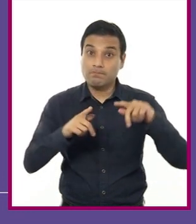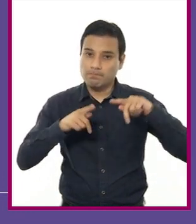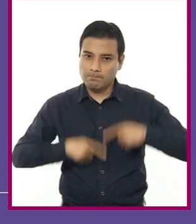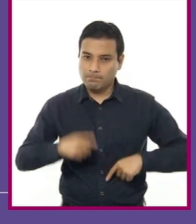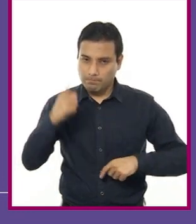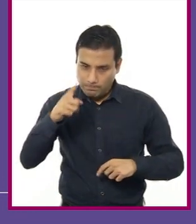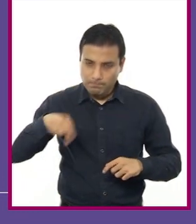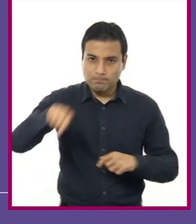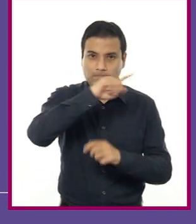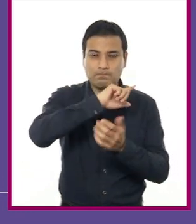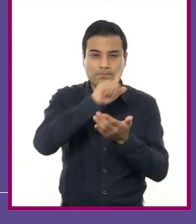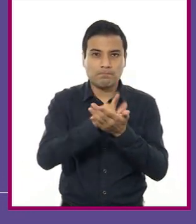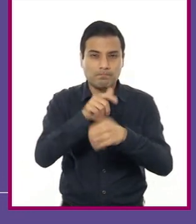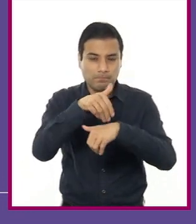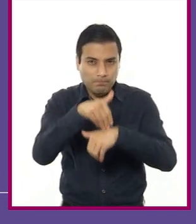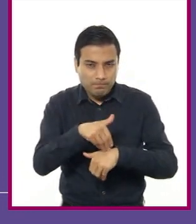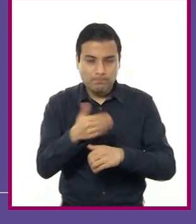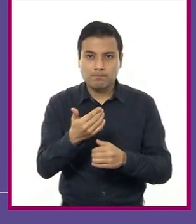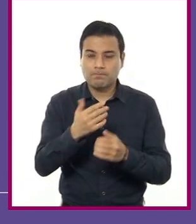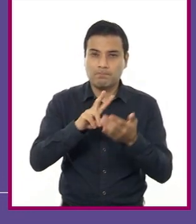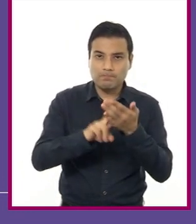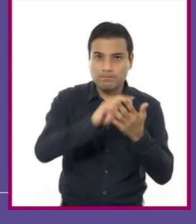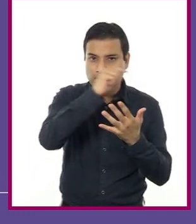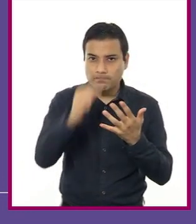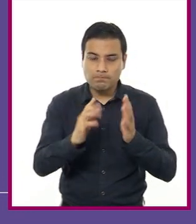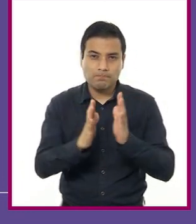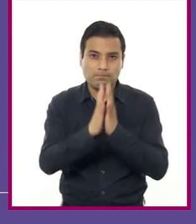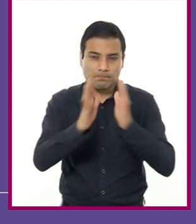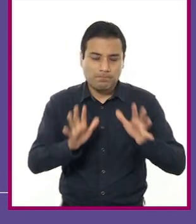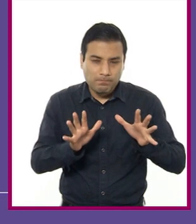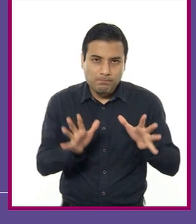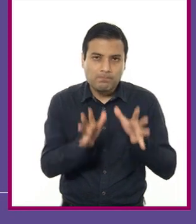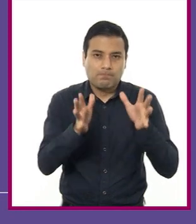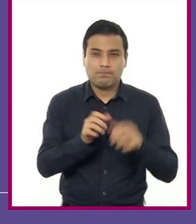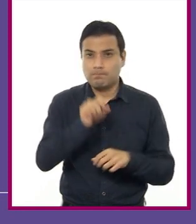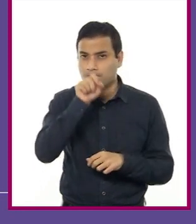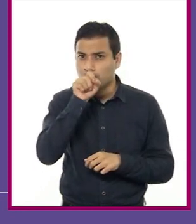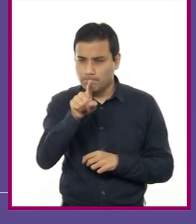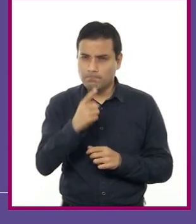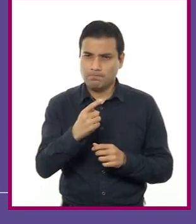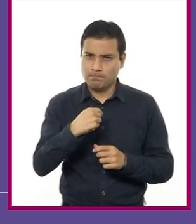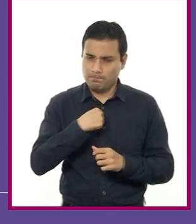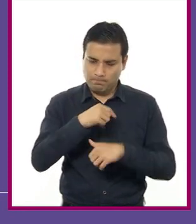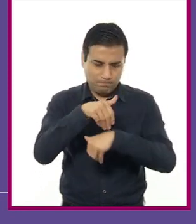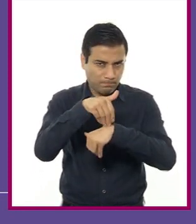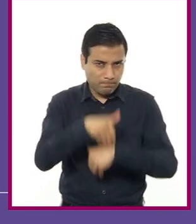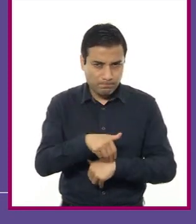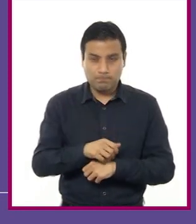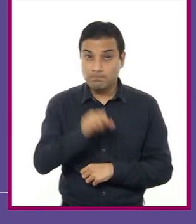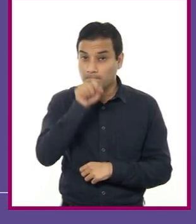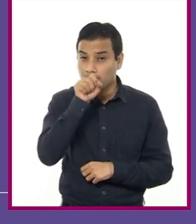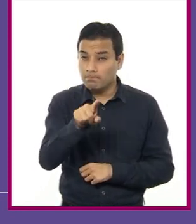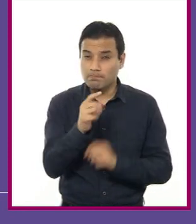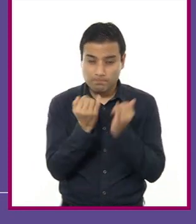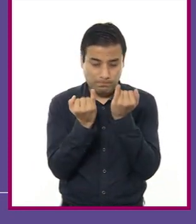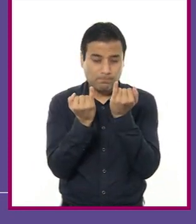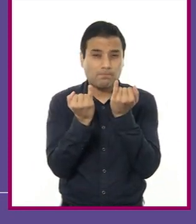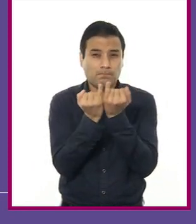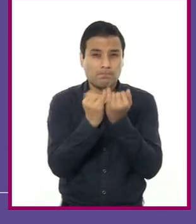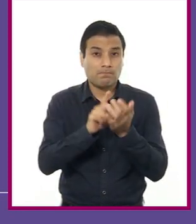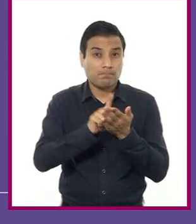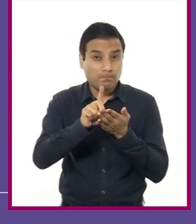leyes, fomentan los valores democráticos, actúan conforme a ellos y defienden y garantizan